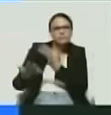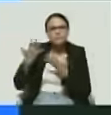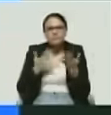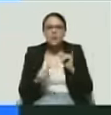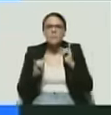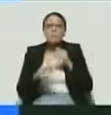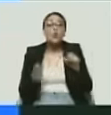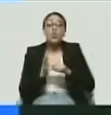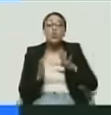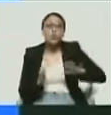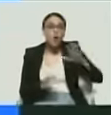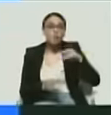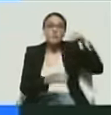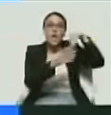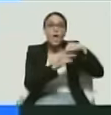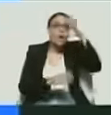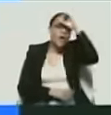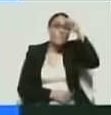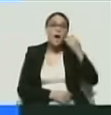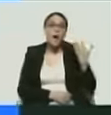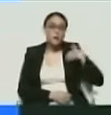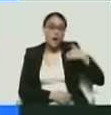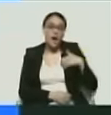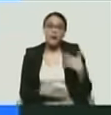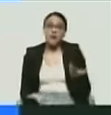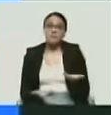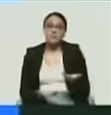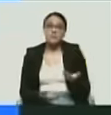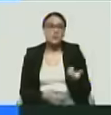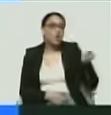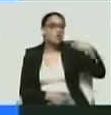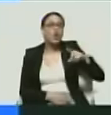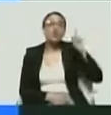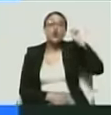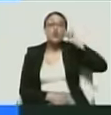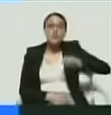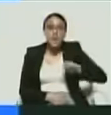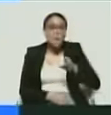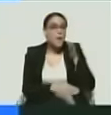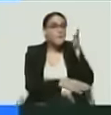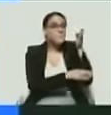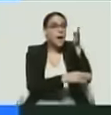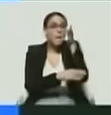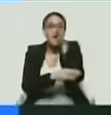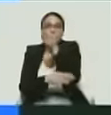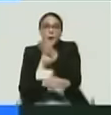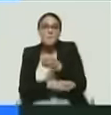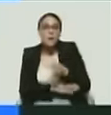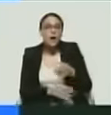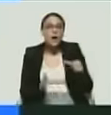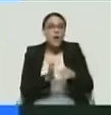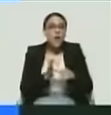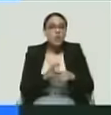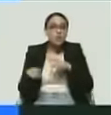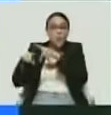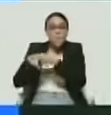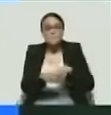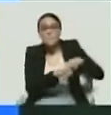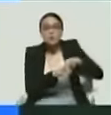Argentina. Los fanáticos deben apostarse en los centros de votación, y por eso tienen este expediente,